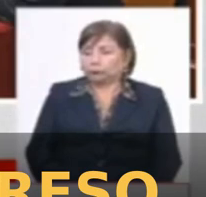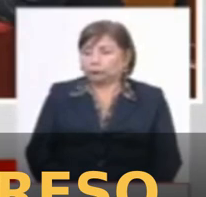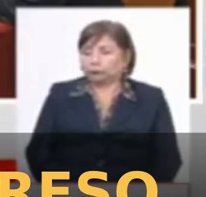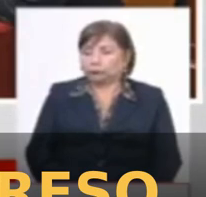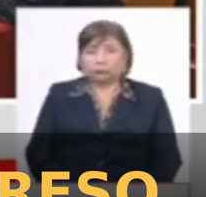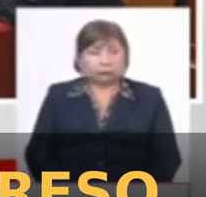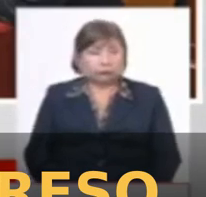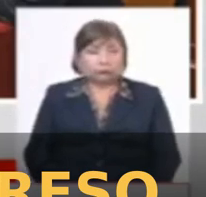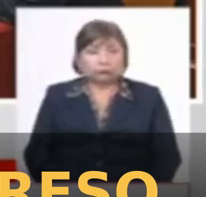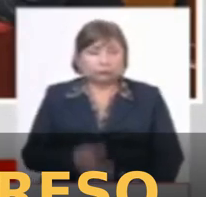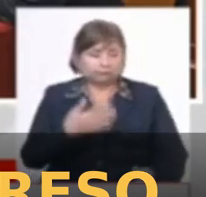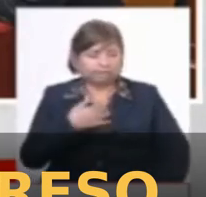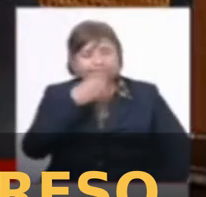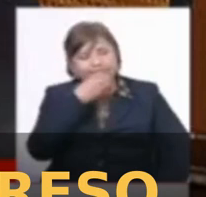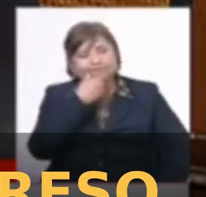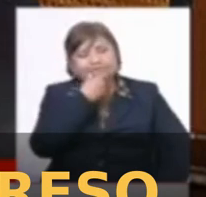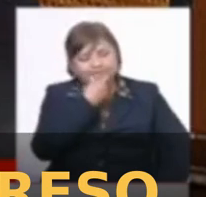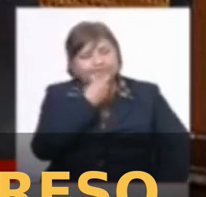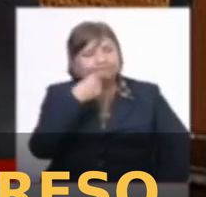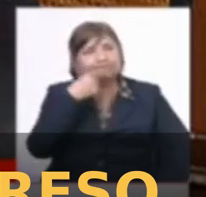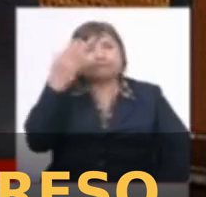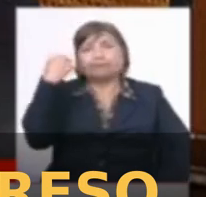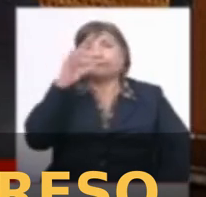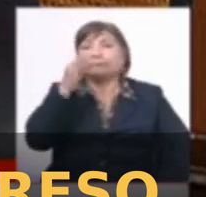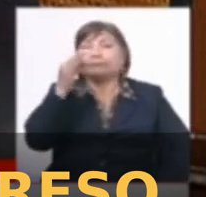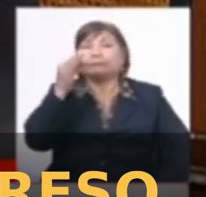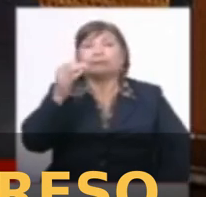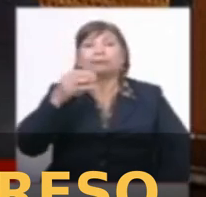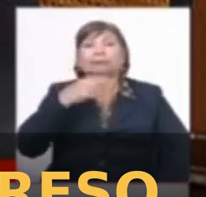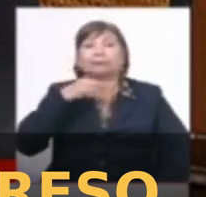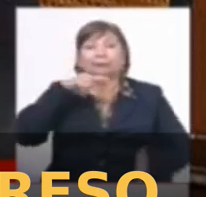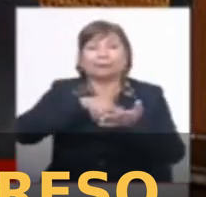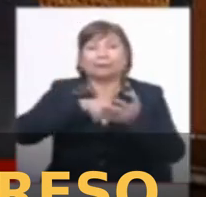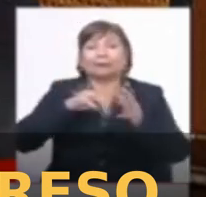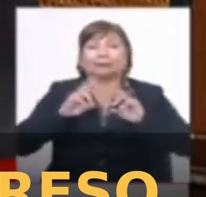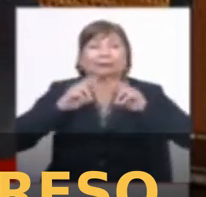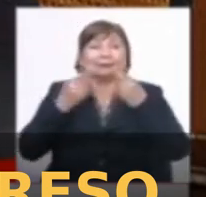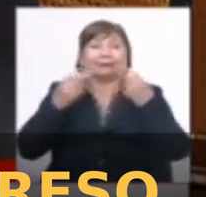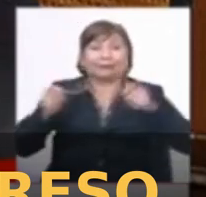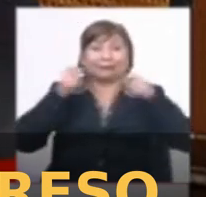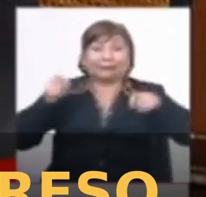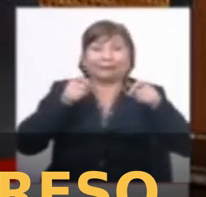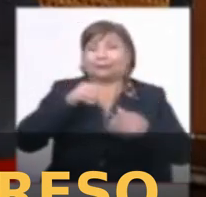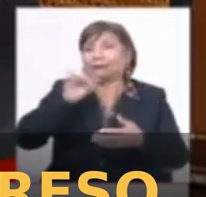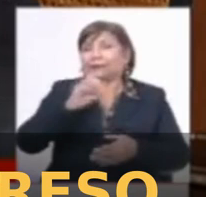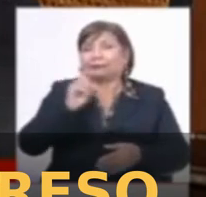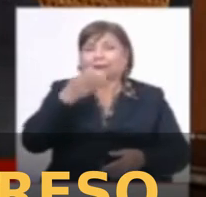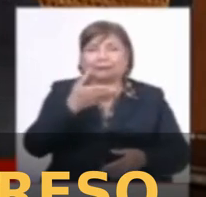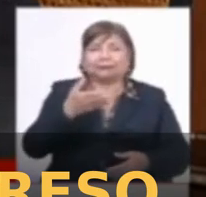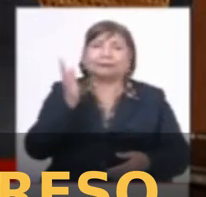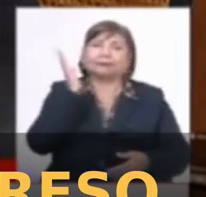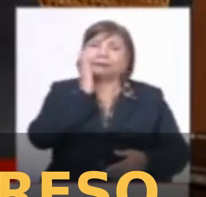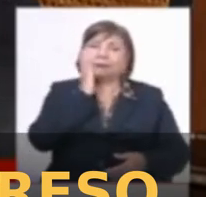Bueno, el 19 de noviembre nosotros teníamos una actividad con el señor Bruno Pacheco, que era ser